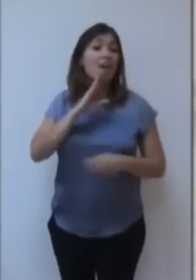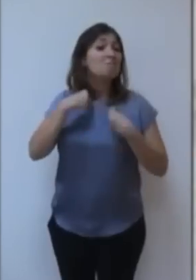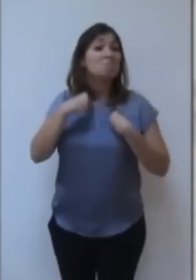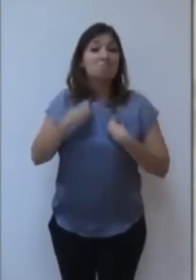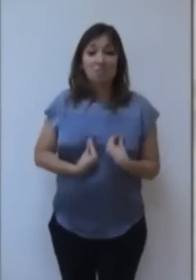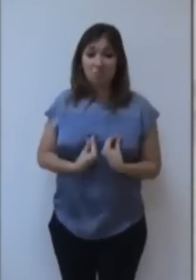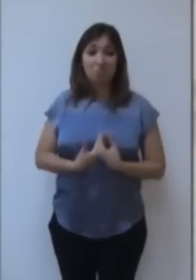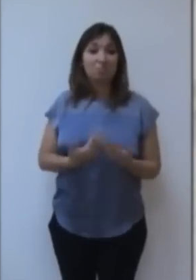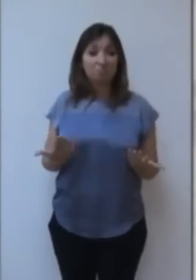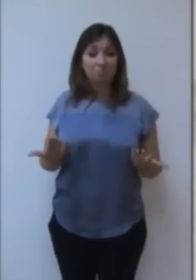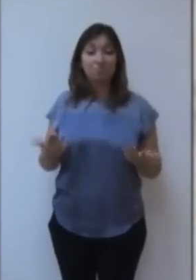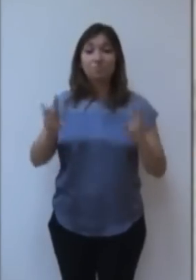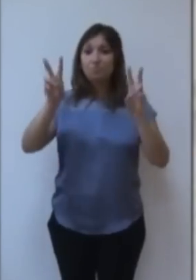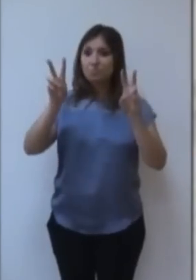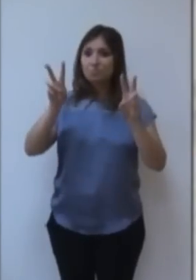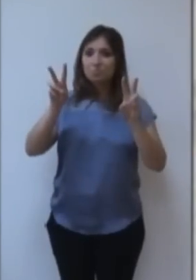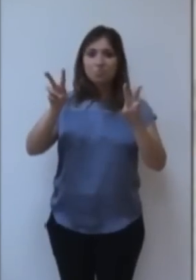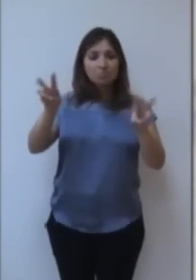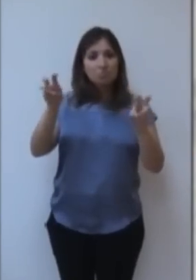además, que cuando algo es muy